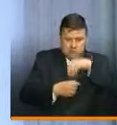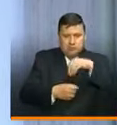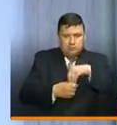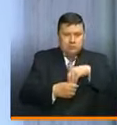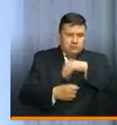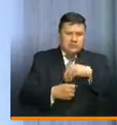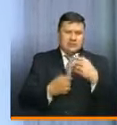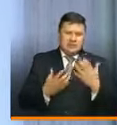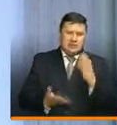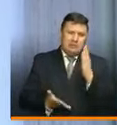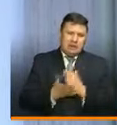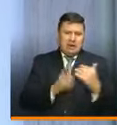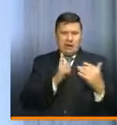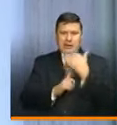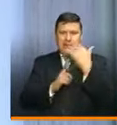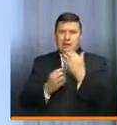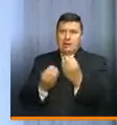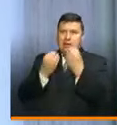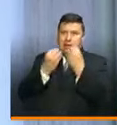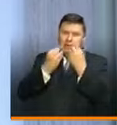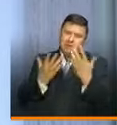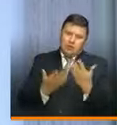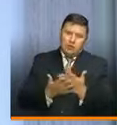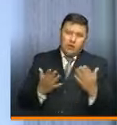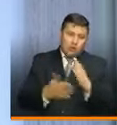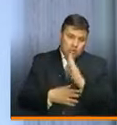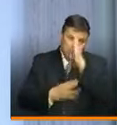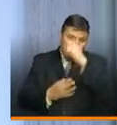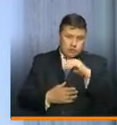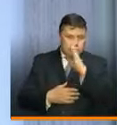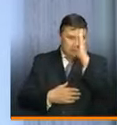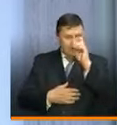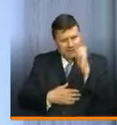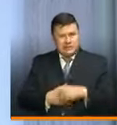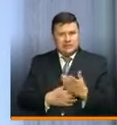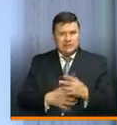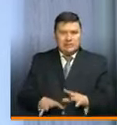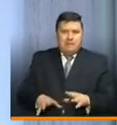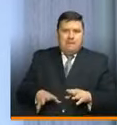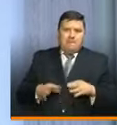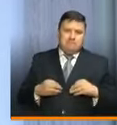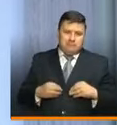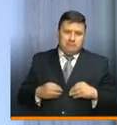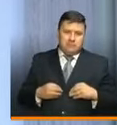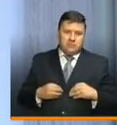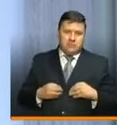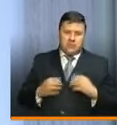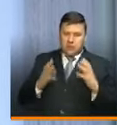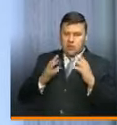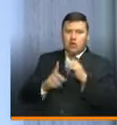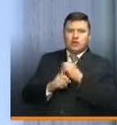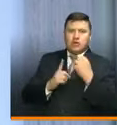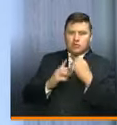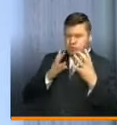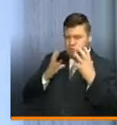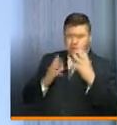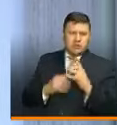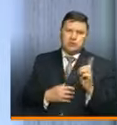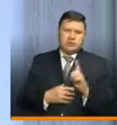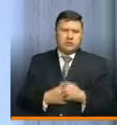de querer evitar el riesgo de contagio, las costumbres que tenemos que asimilar con poco contacto social,